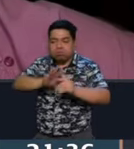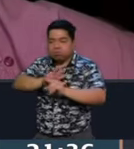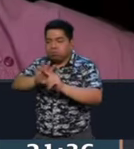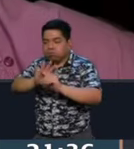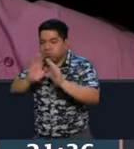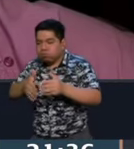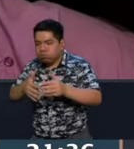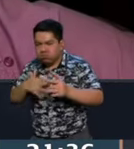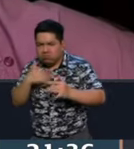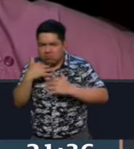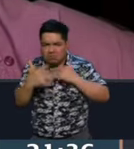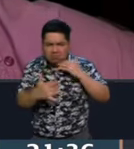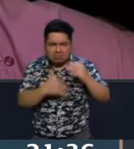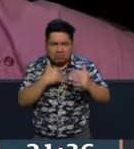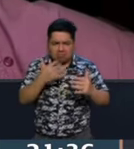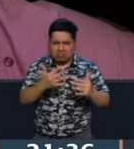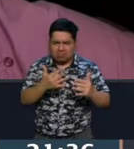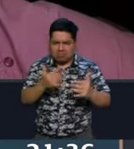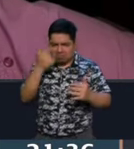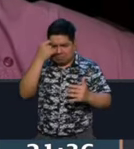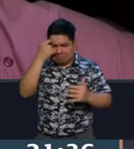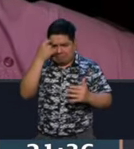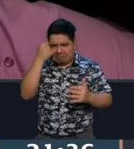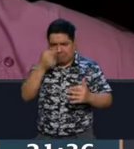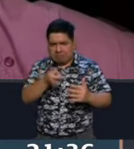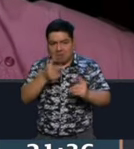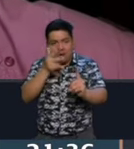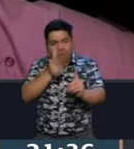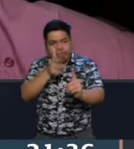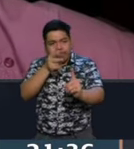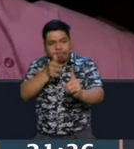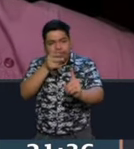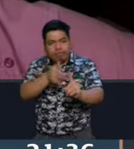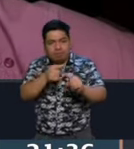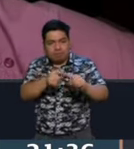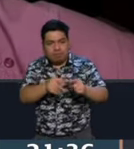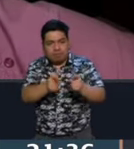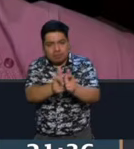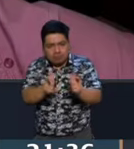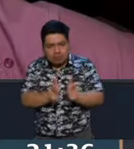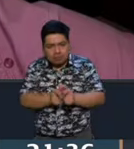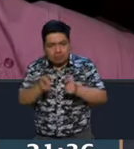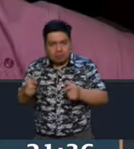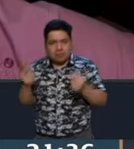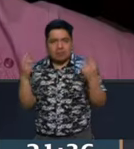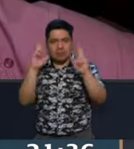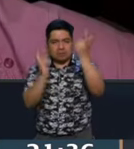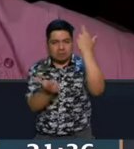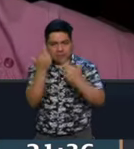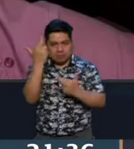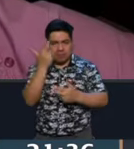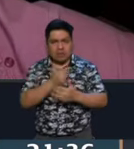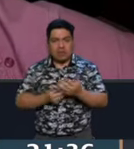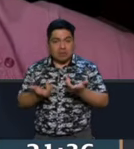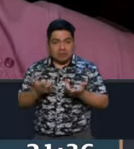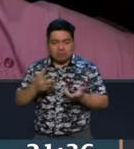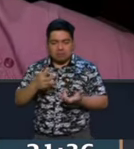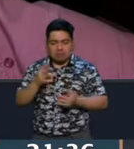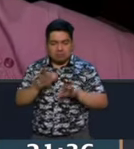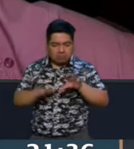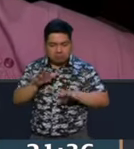lo que planteaban era que él de alguna forma había influenciado a otros integrantes del gobierno para que cometieran actos de corrupción. Por cosas